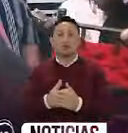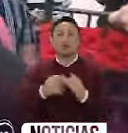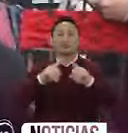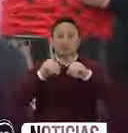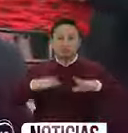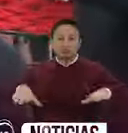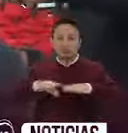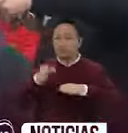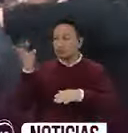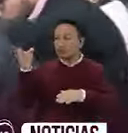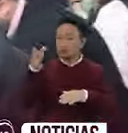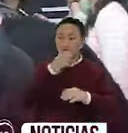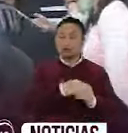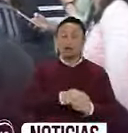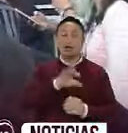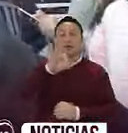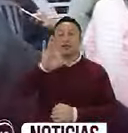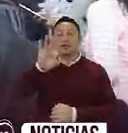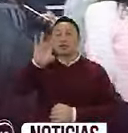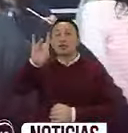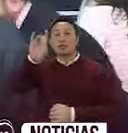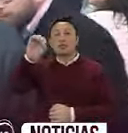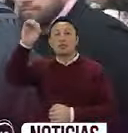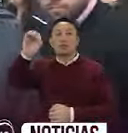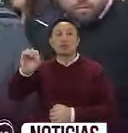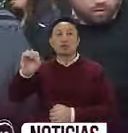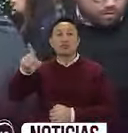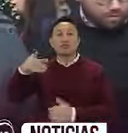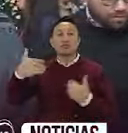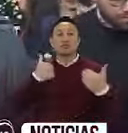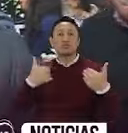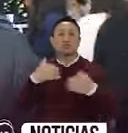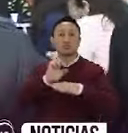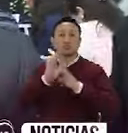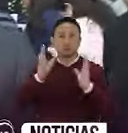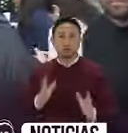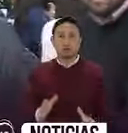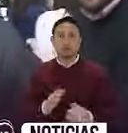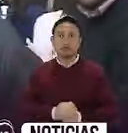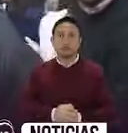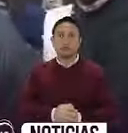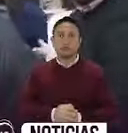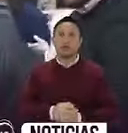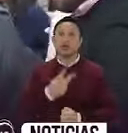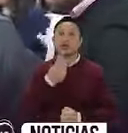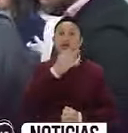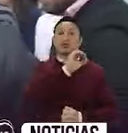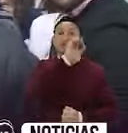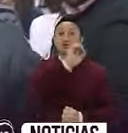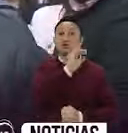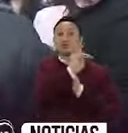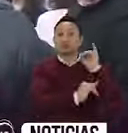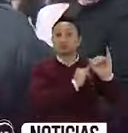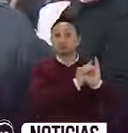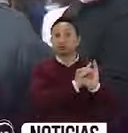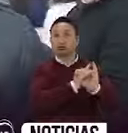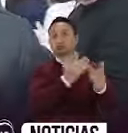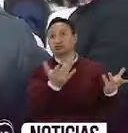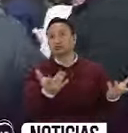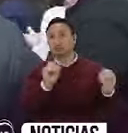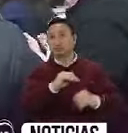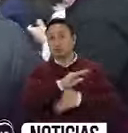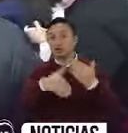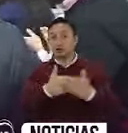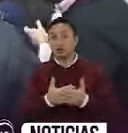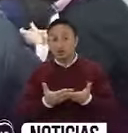territorios. El 98% de los artistas son ecuatorianos, un 2% internacionales, porque hay que satisfacer a